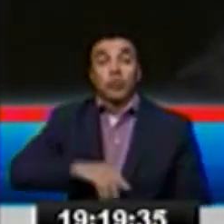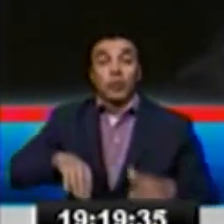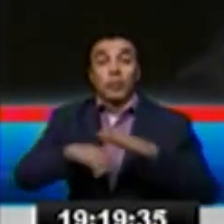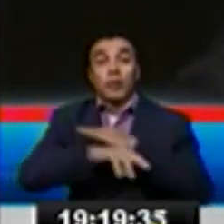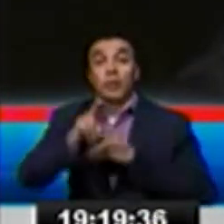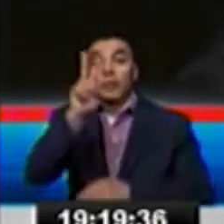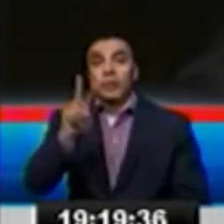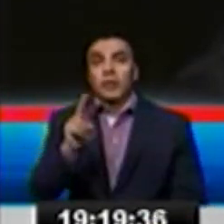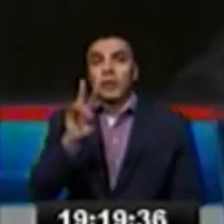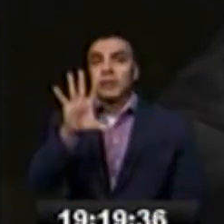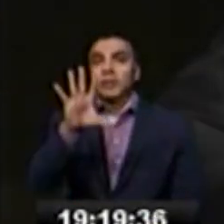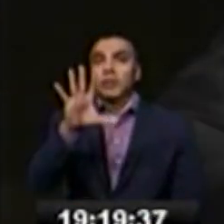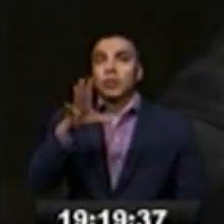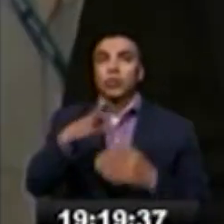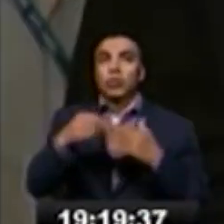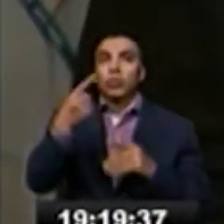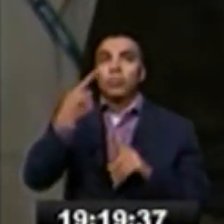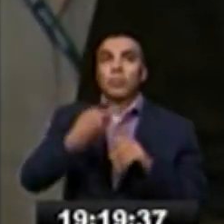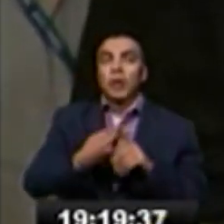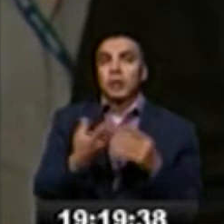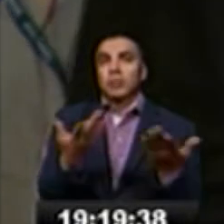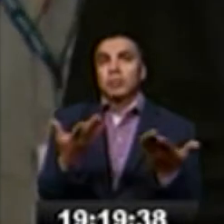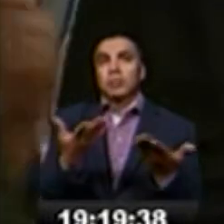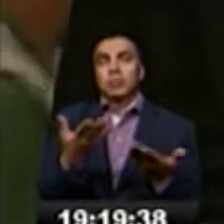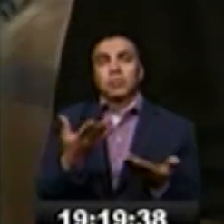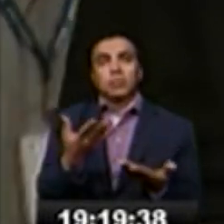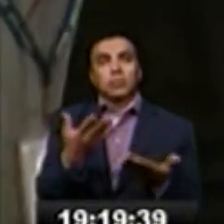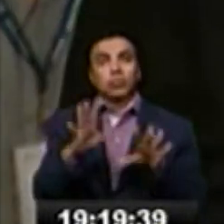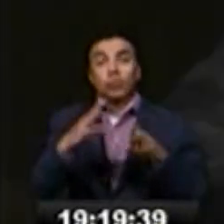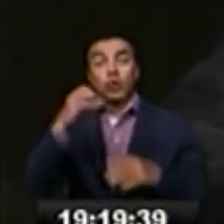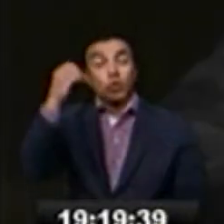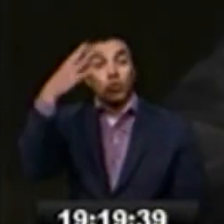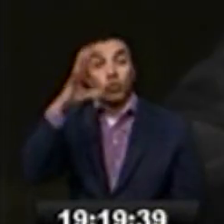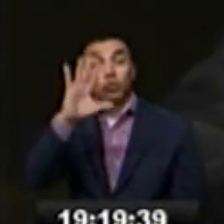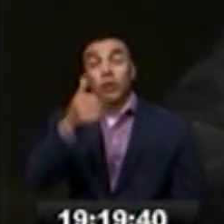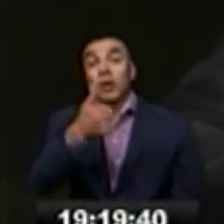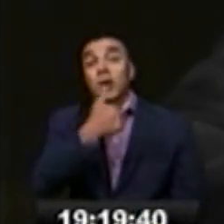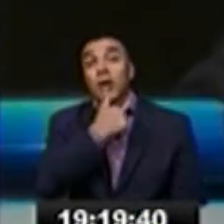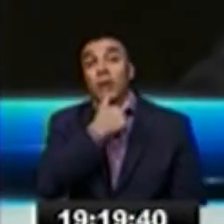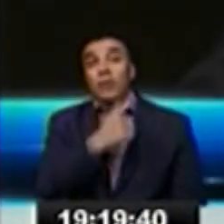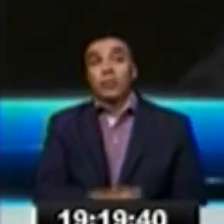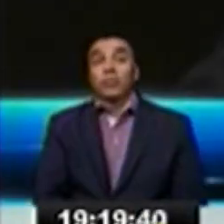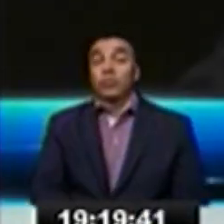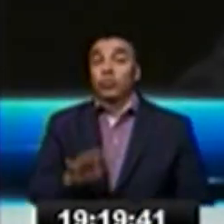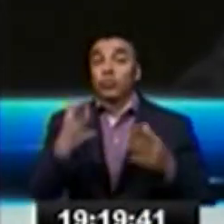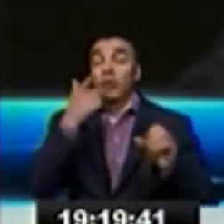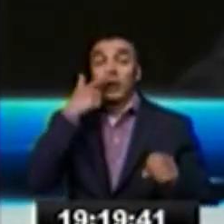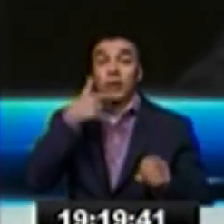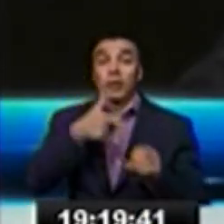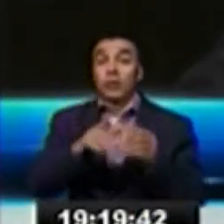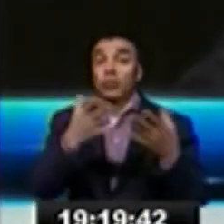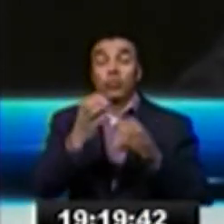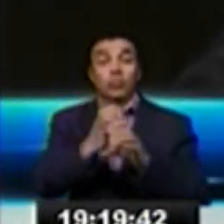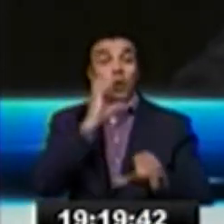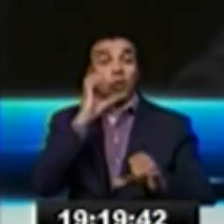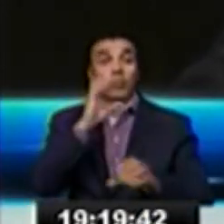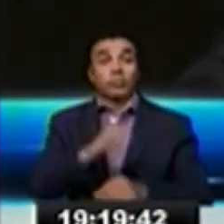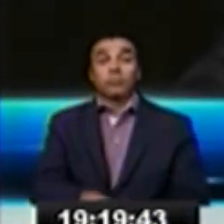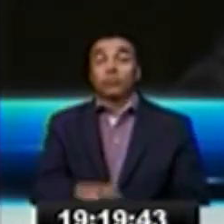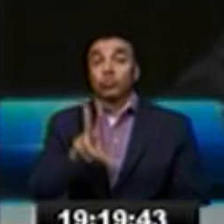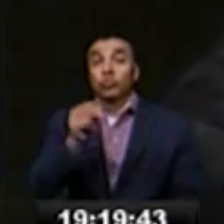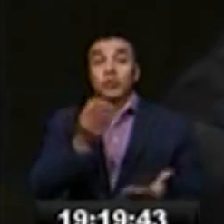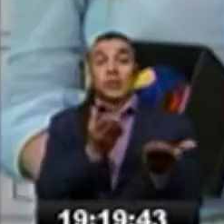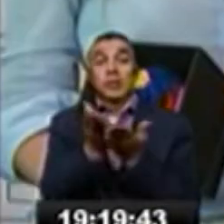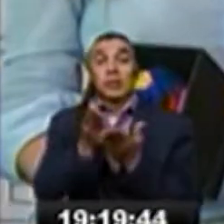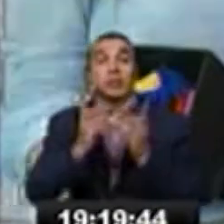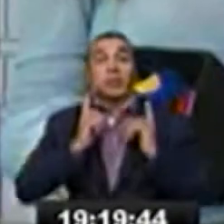son $5 al mes. No hay luz, no hay agua, no hay gasolina, no hay transporte y no hay servicios